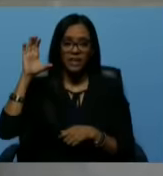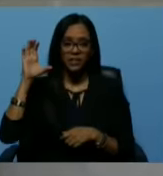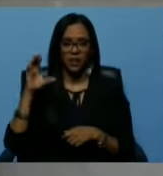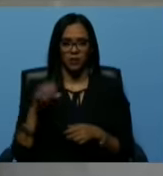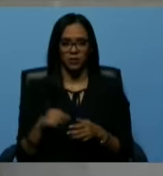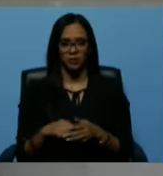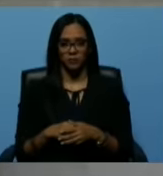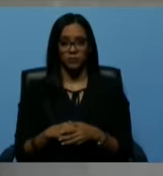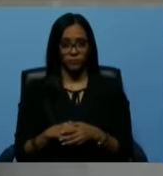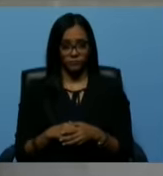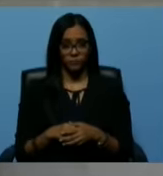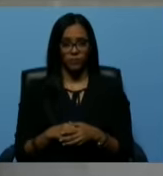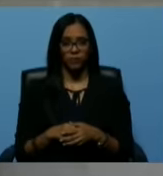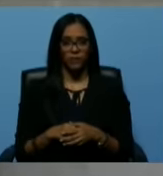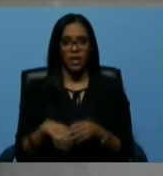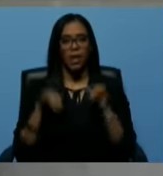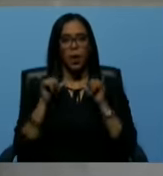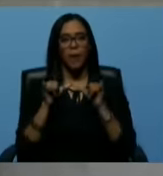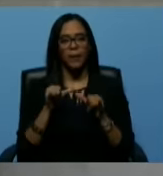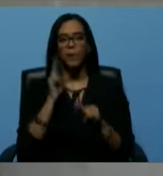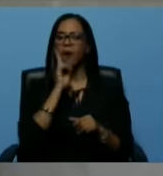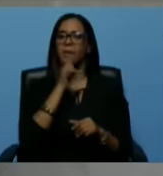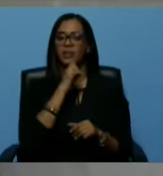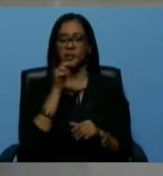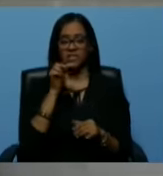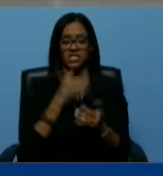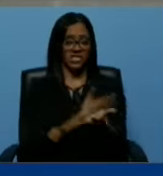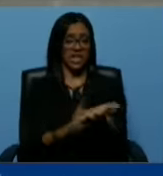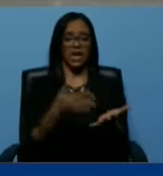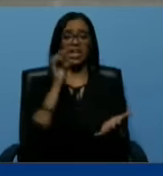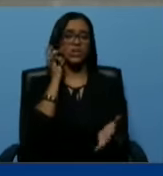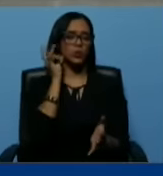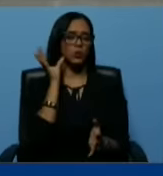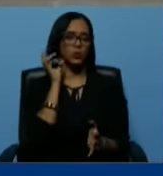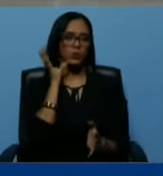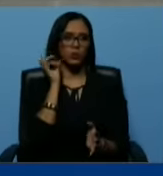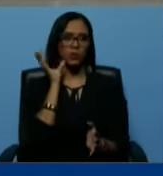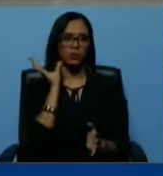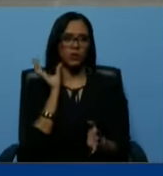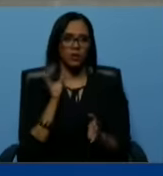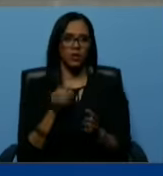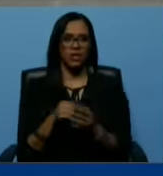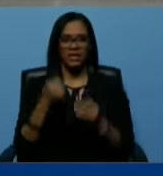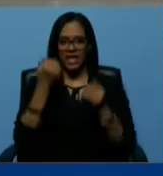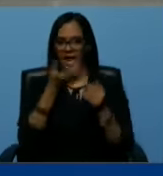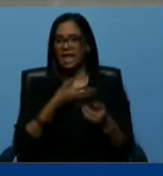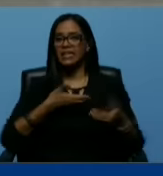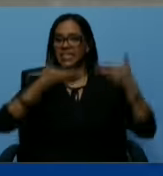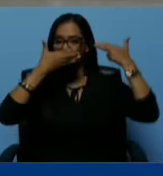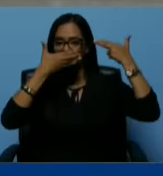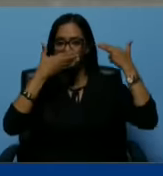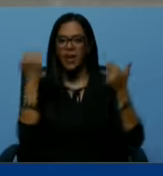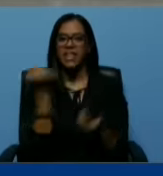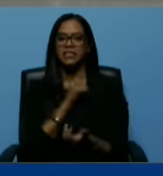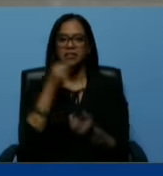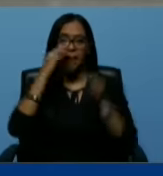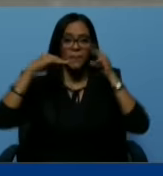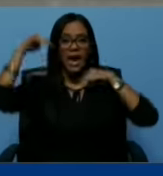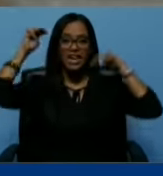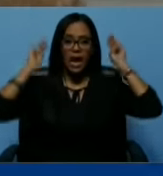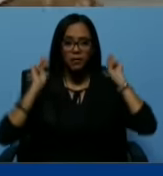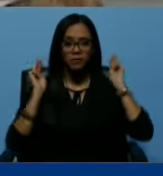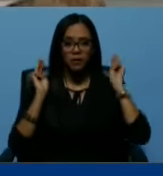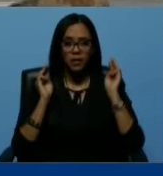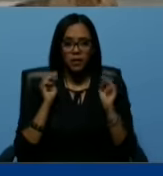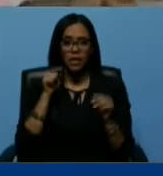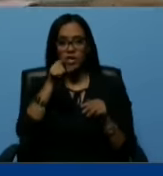¿Mm? Los mismos apellidos de sangre azul. De la terrorista y asesina María Machado. Y